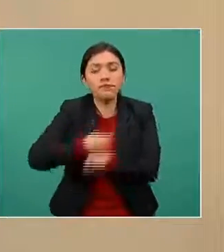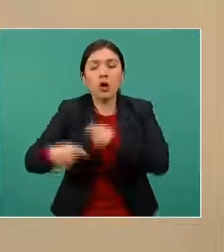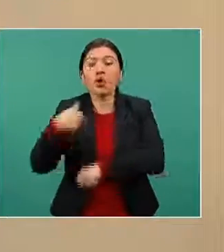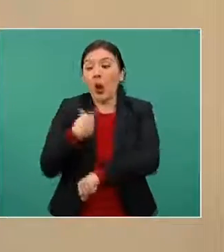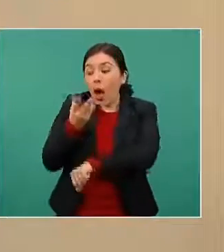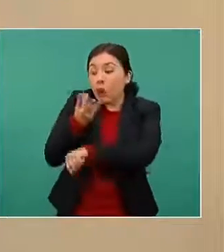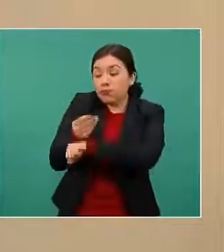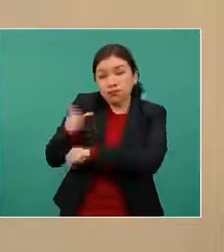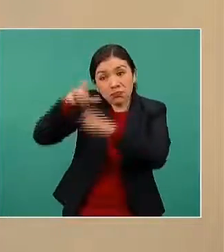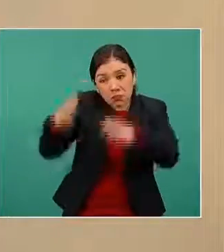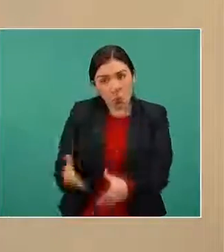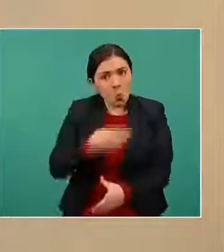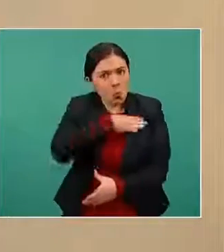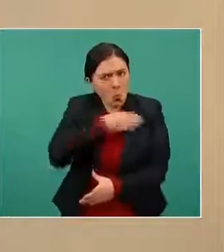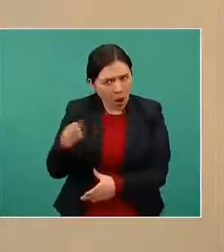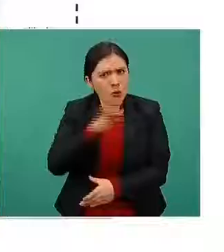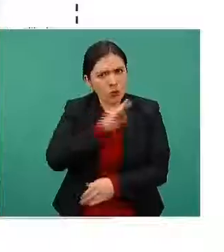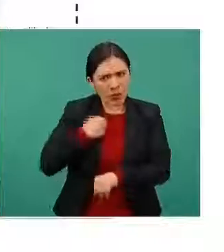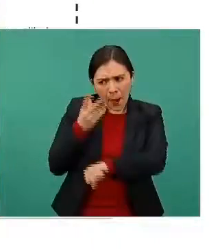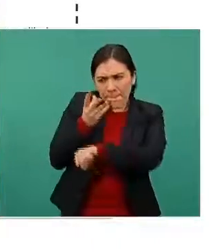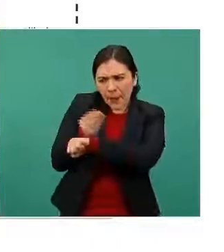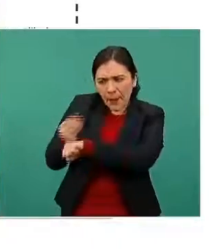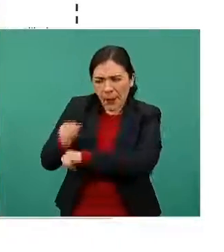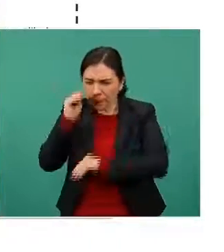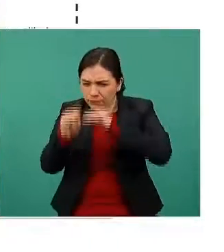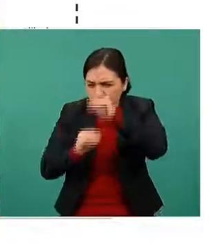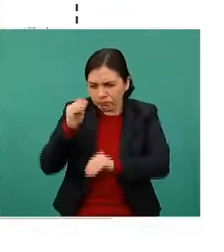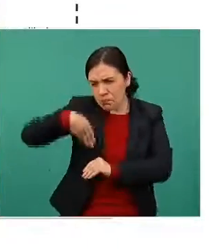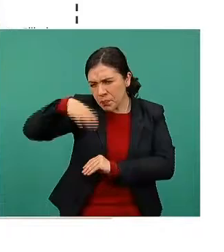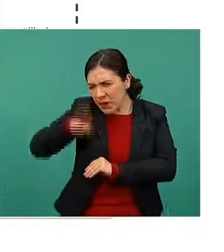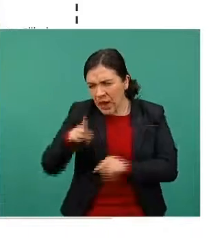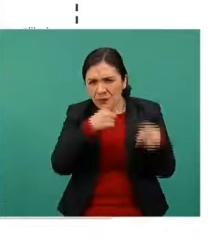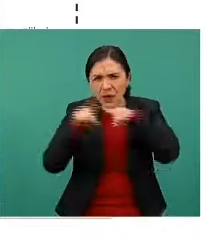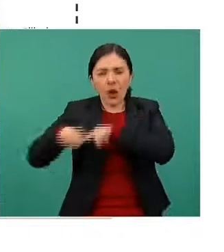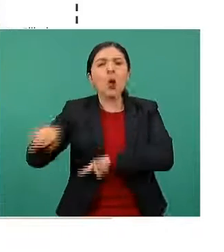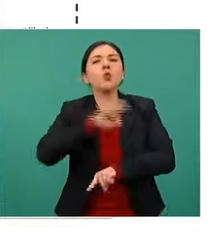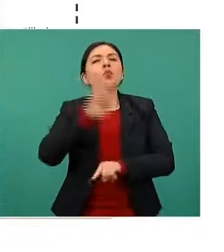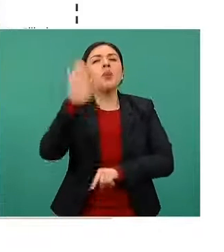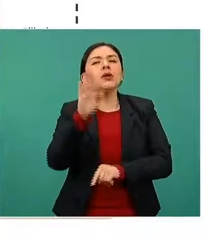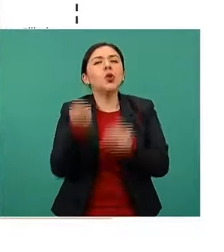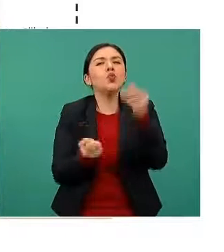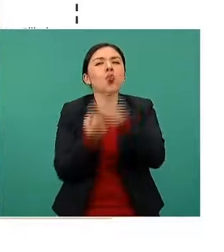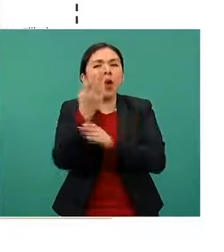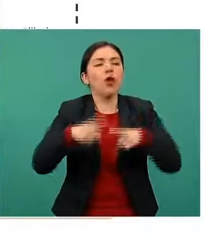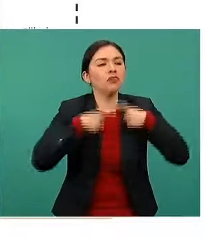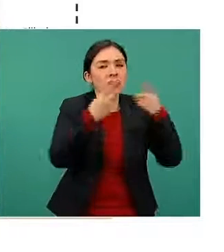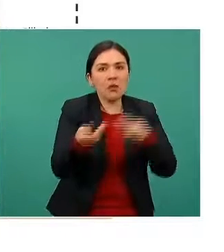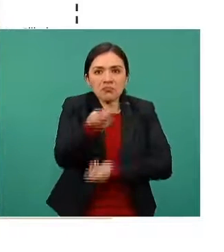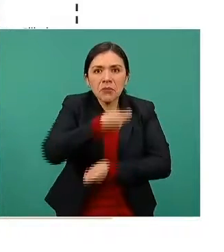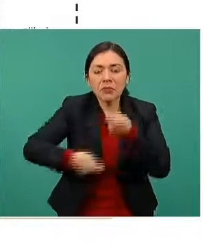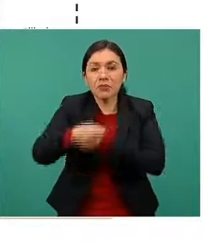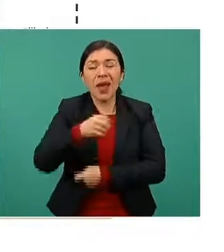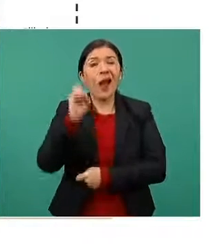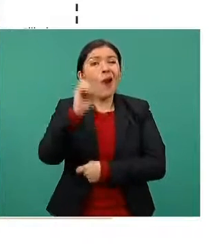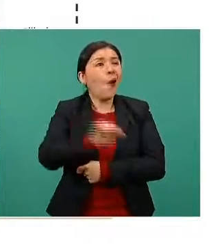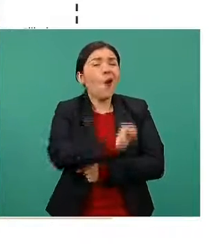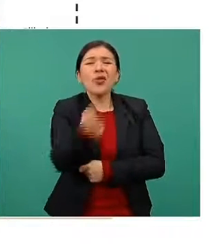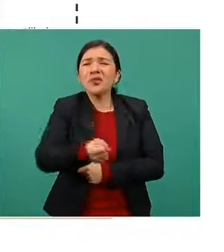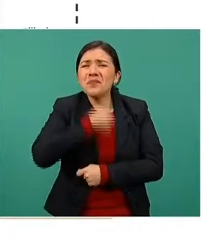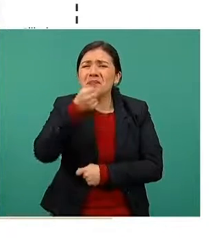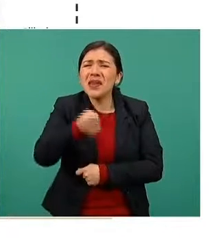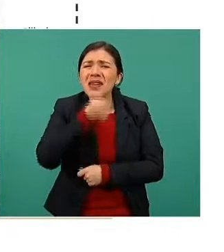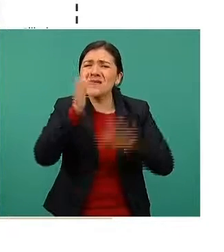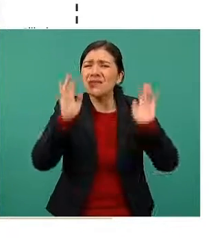rehabilitamos cuando se puede, los dejamos en condiciones prácticamente de nuevos, y los que no tienen remedio